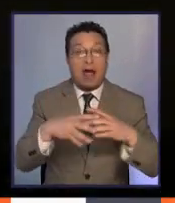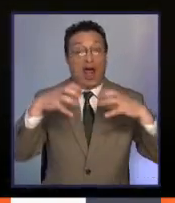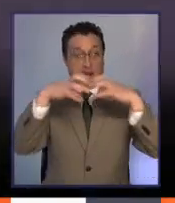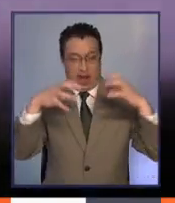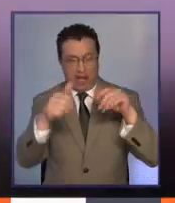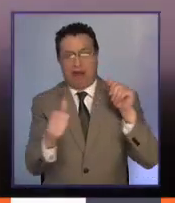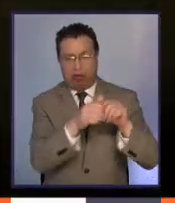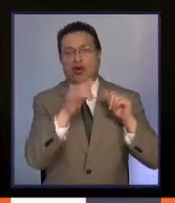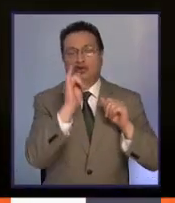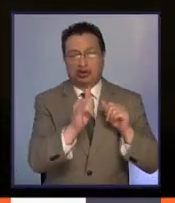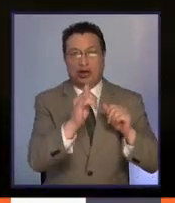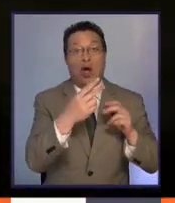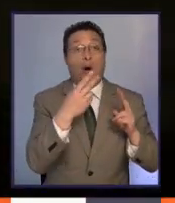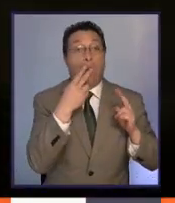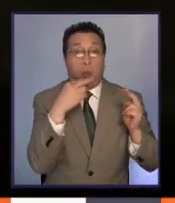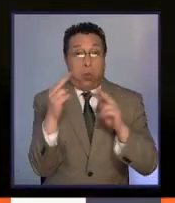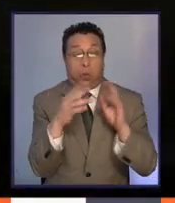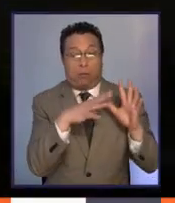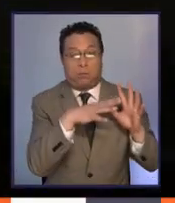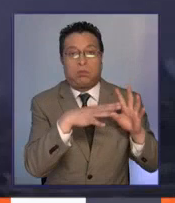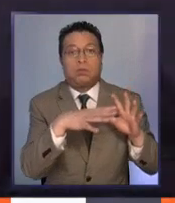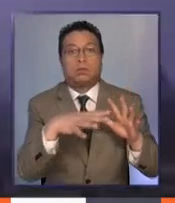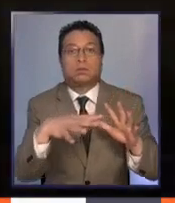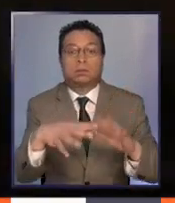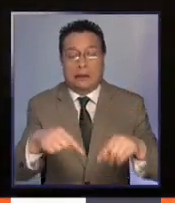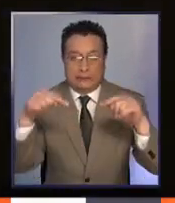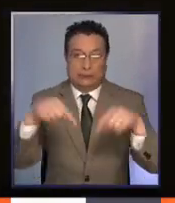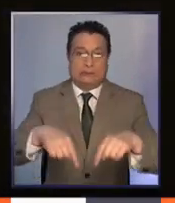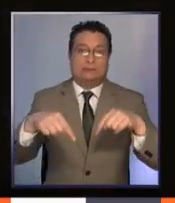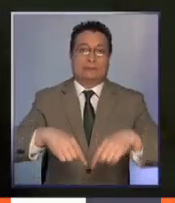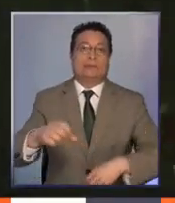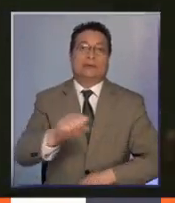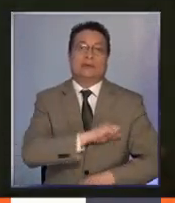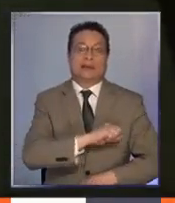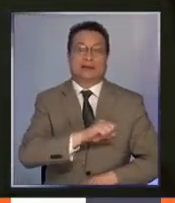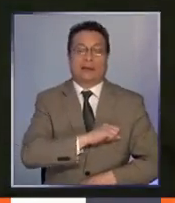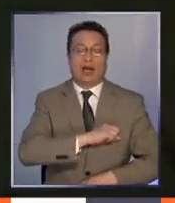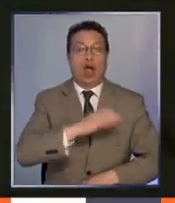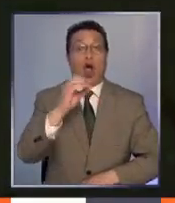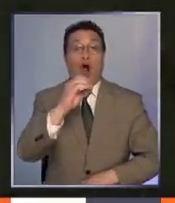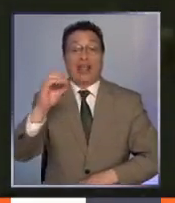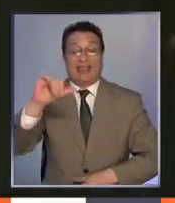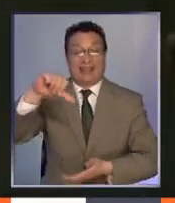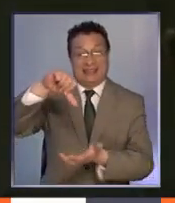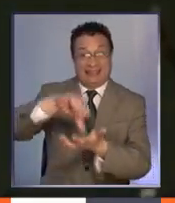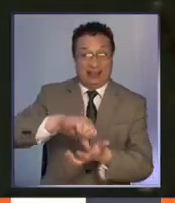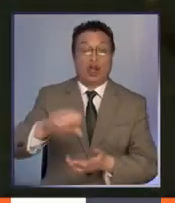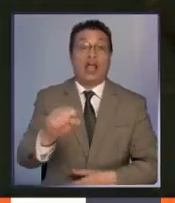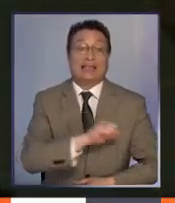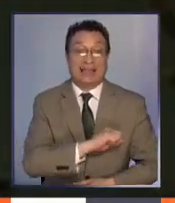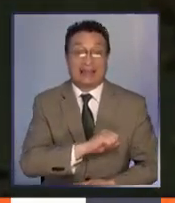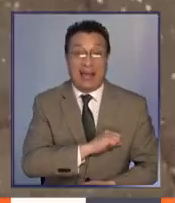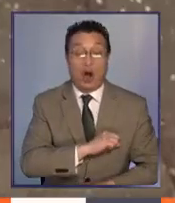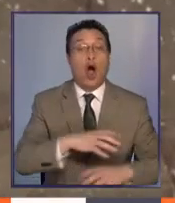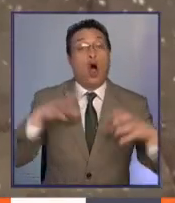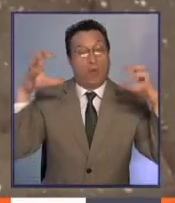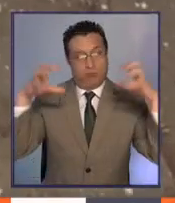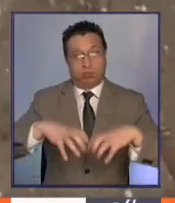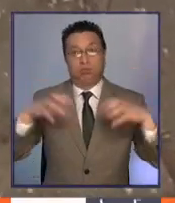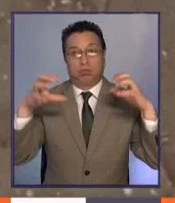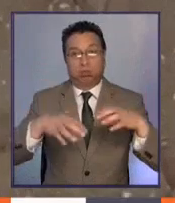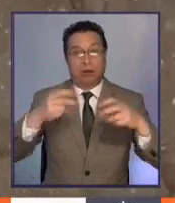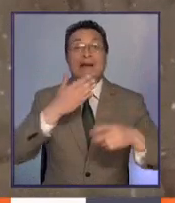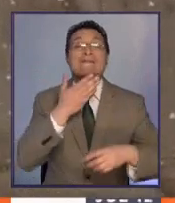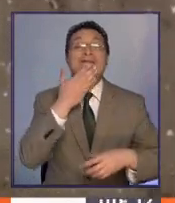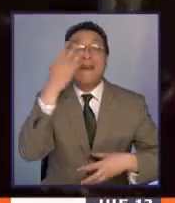viento hizo que se desplazara y el resultado fue este. Parte de la zona oriente y central de la capital, bajo la tormenta.